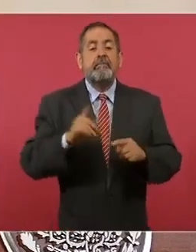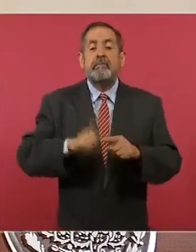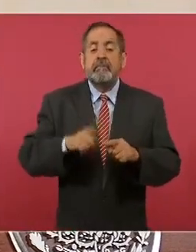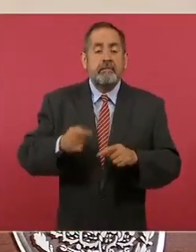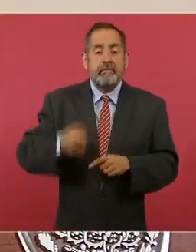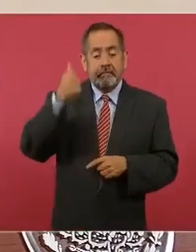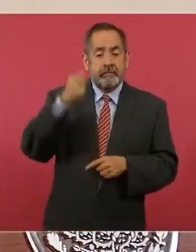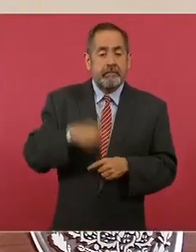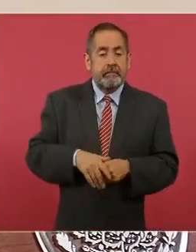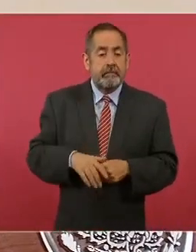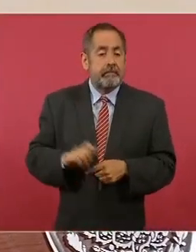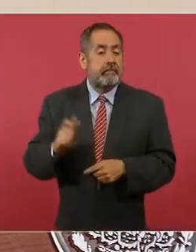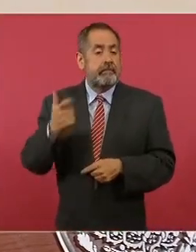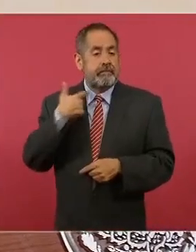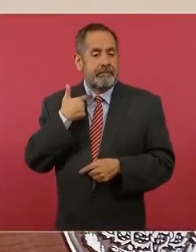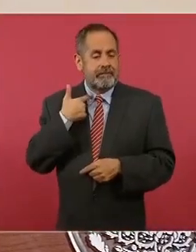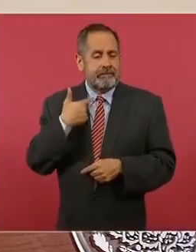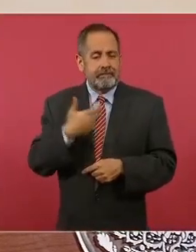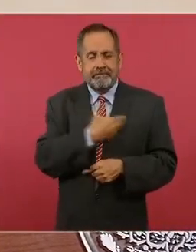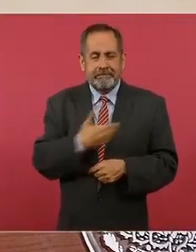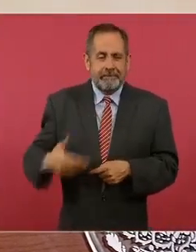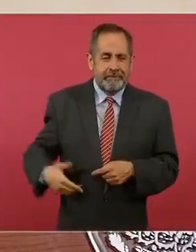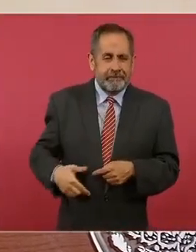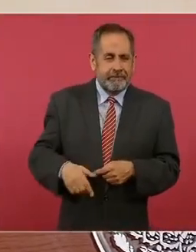El finado Echeverría,